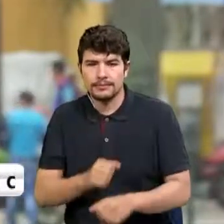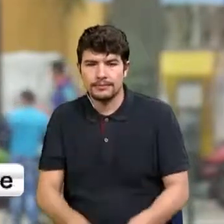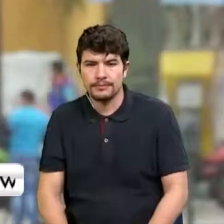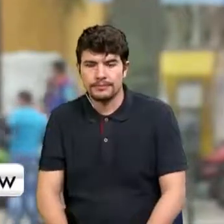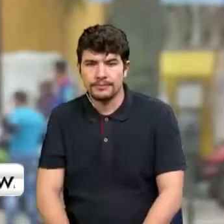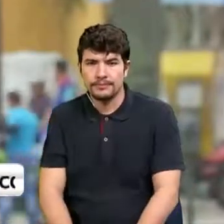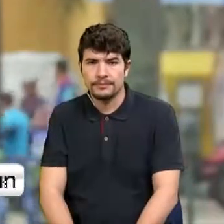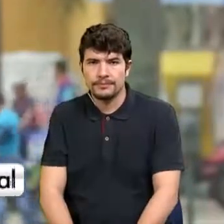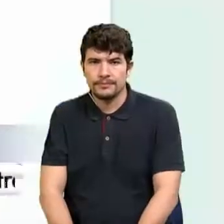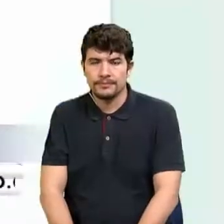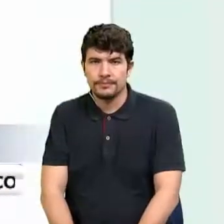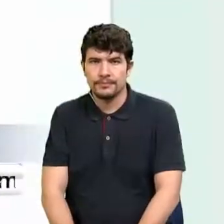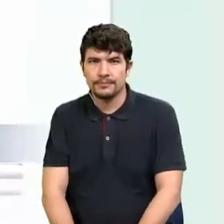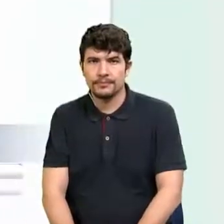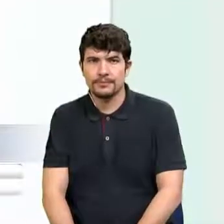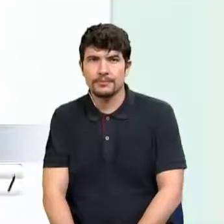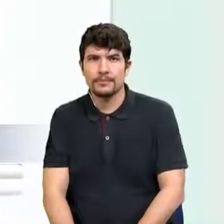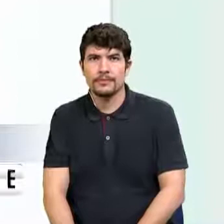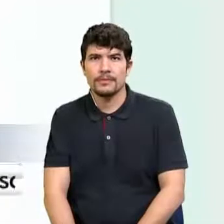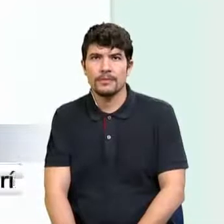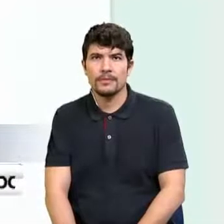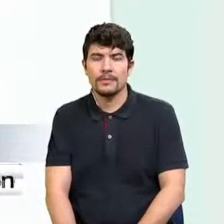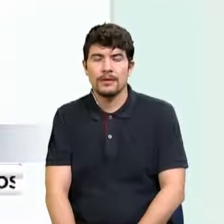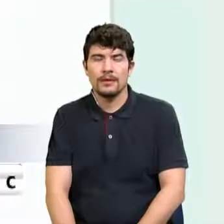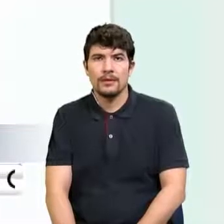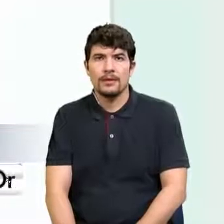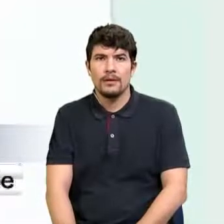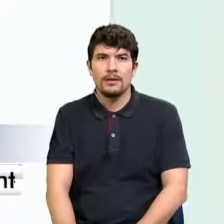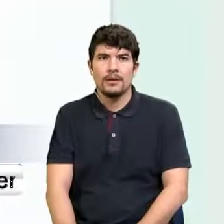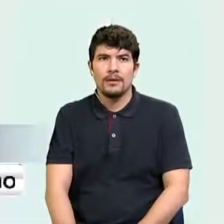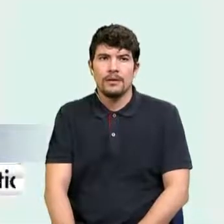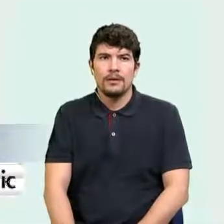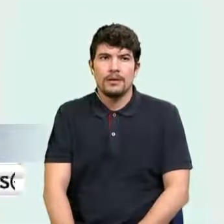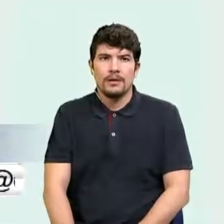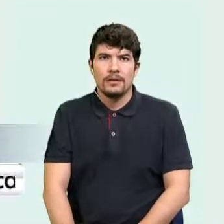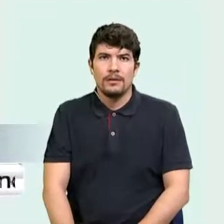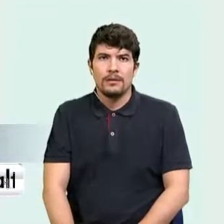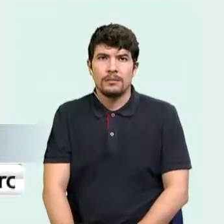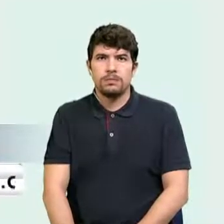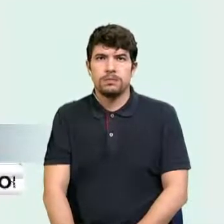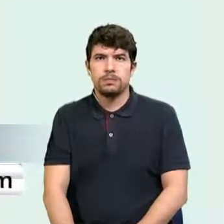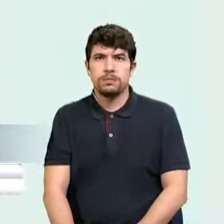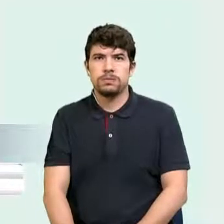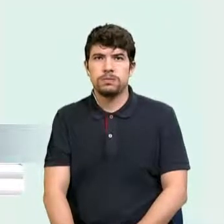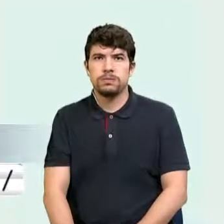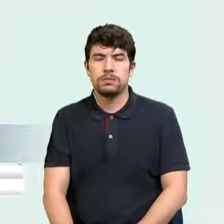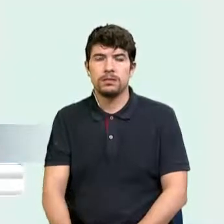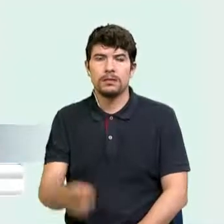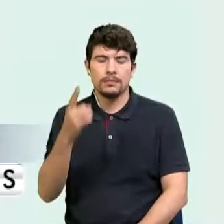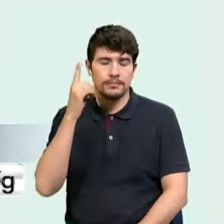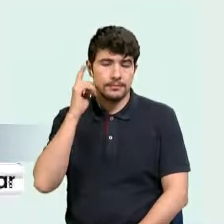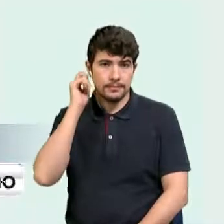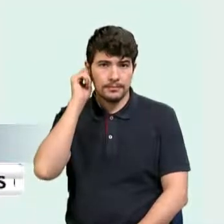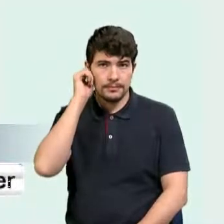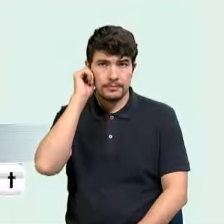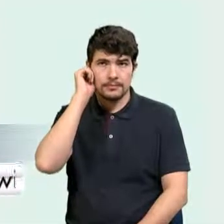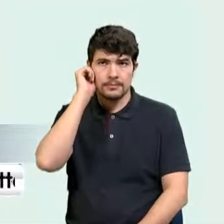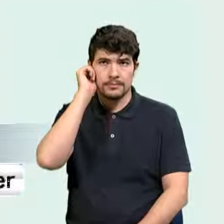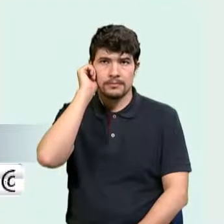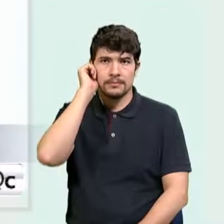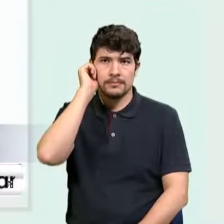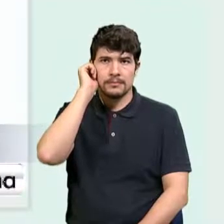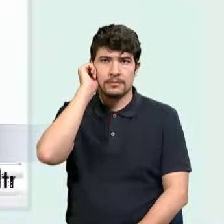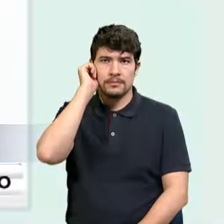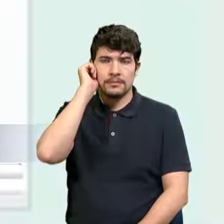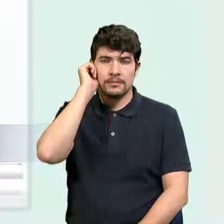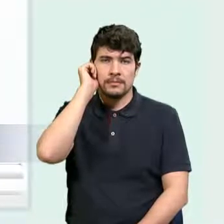a 2016 desde hoy 9 de agosto hasta el 19 de octubre podrán realizar su declaración de renta según los dos últimos dígitos de su